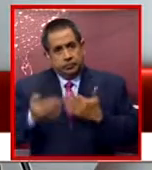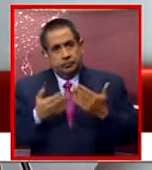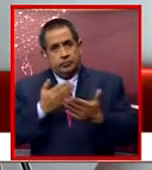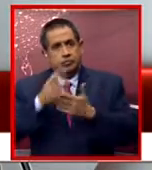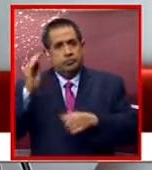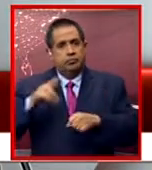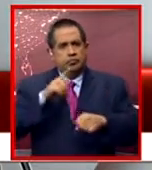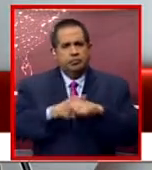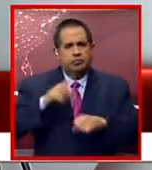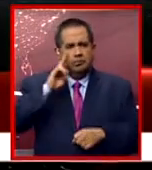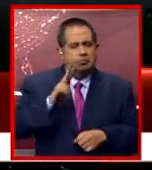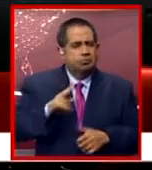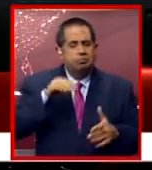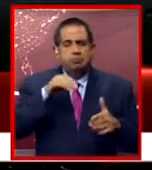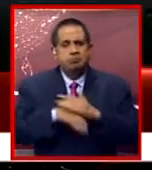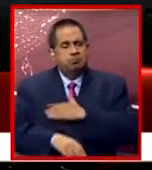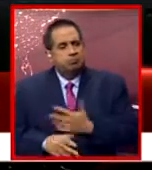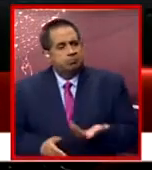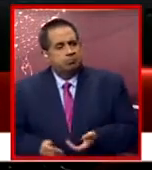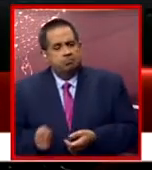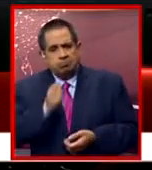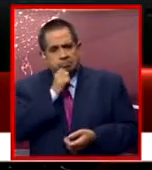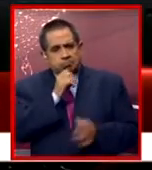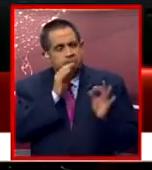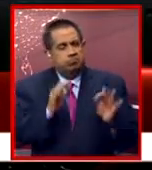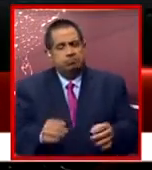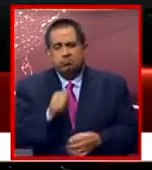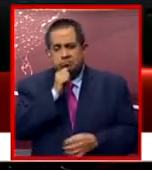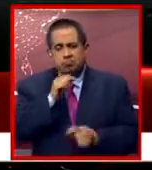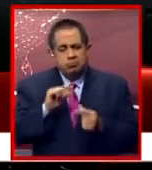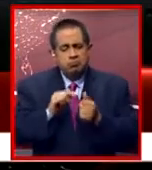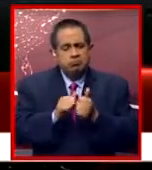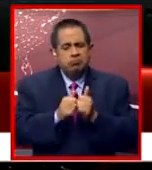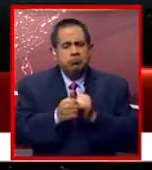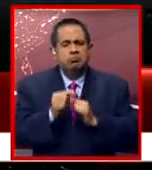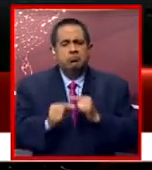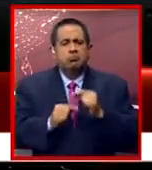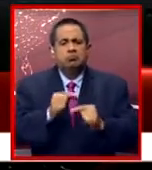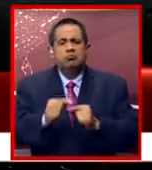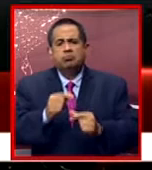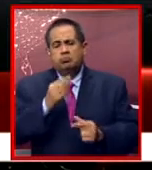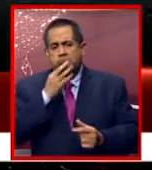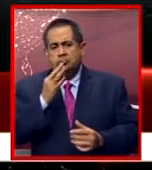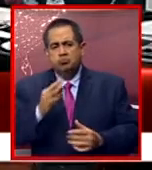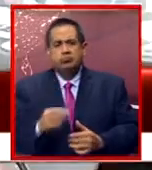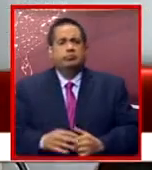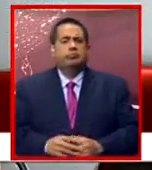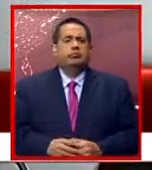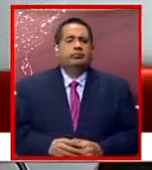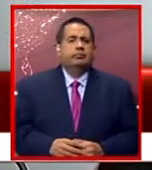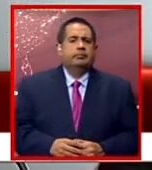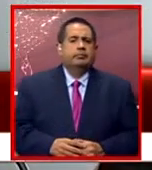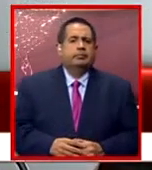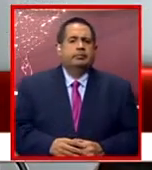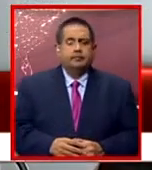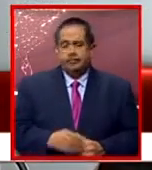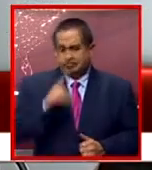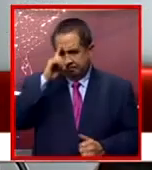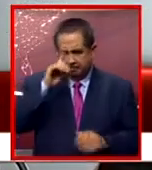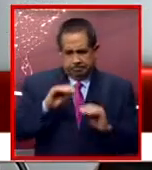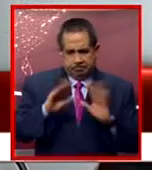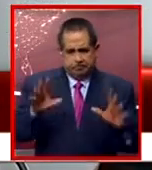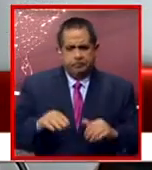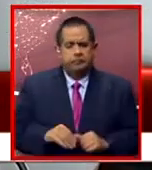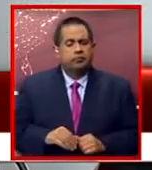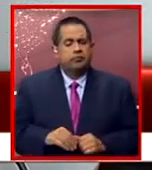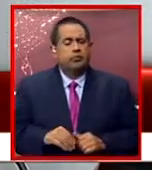Federal y que no ha tenido efectos inmediatos, sino graduales. Sin duda,